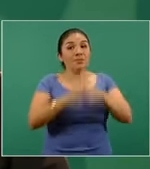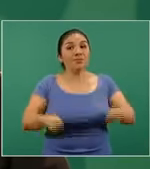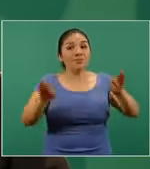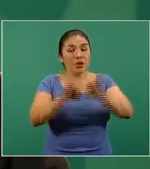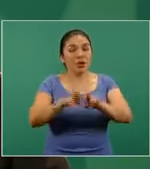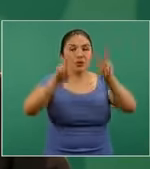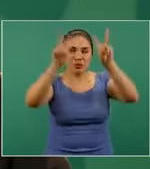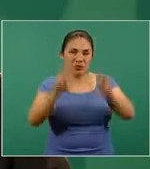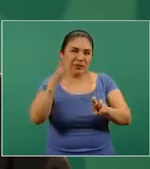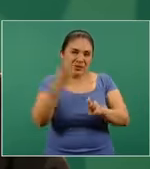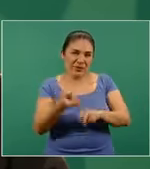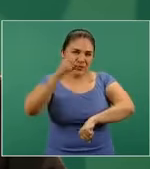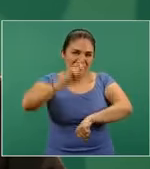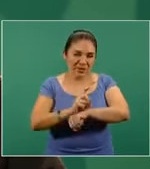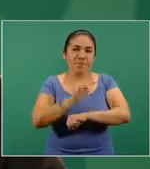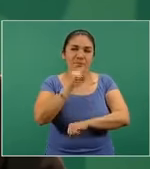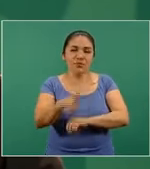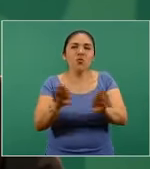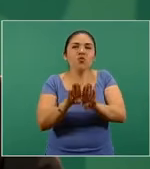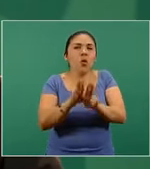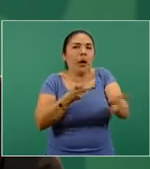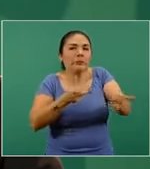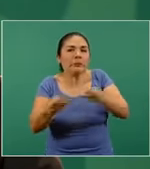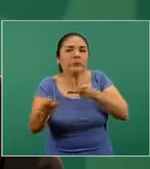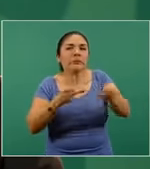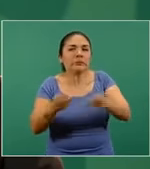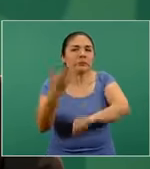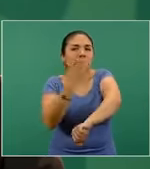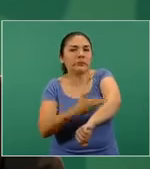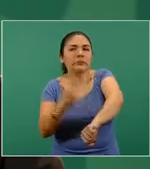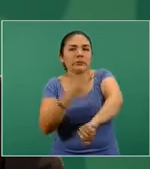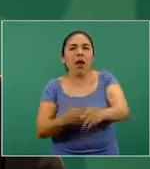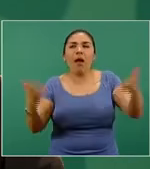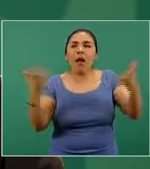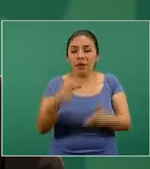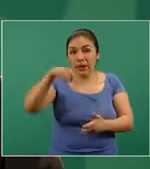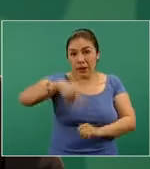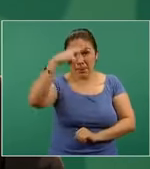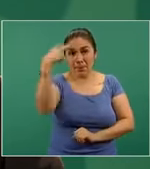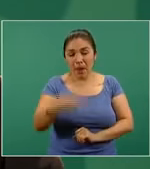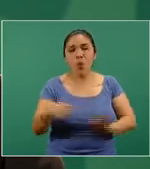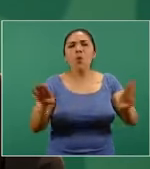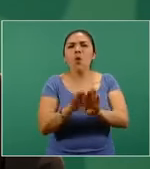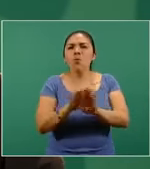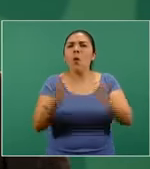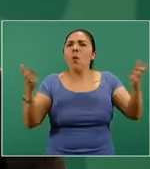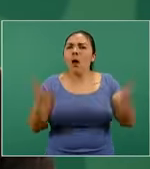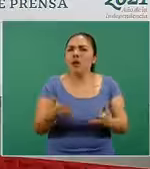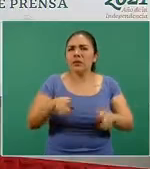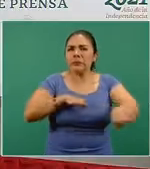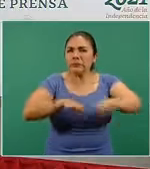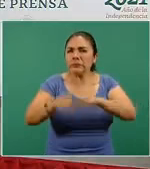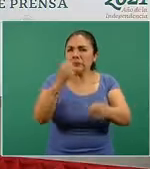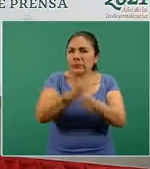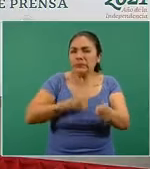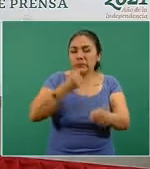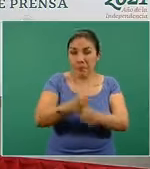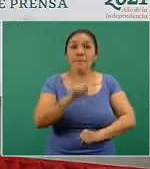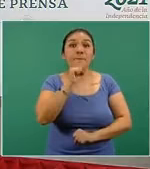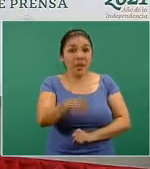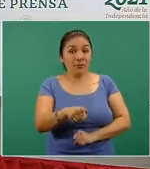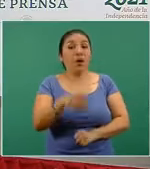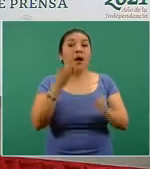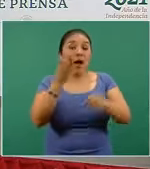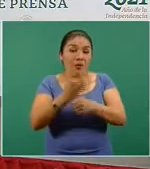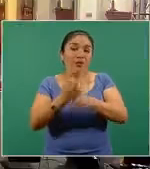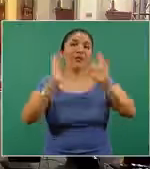relación a este día, obviamente estrategias que se han llevado a cabo en México y cómo se ha estado trabajando. Entonces, bueno, por lo mismo vamos